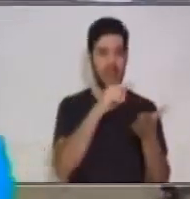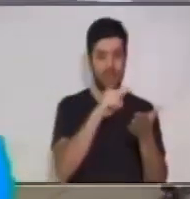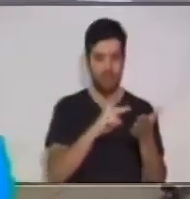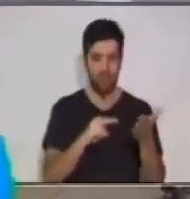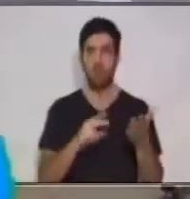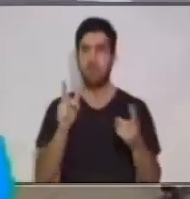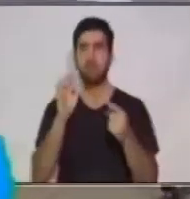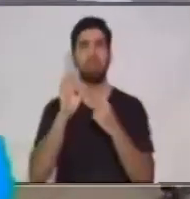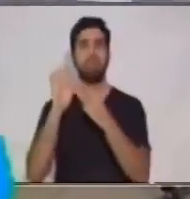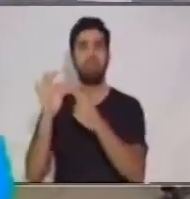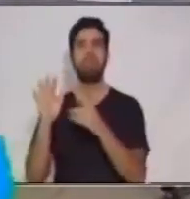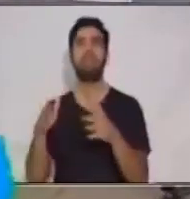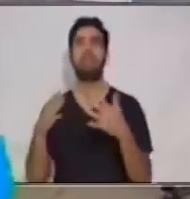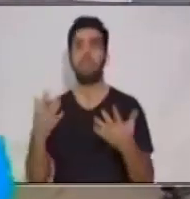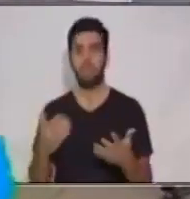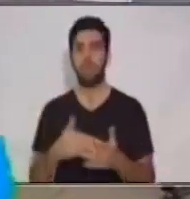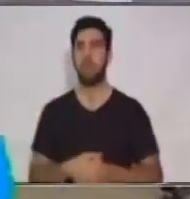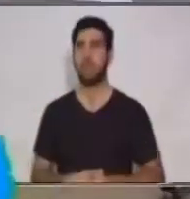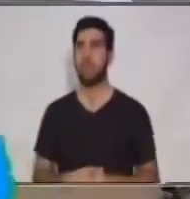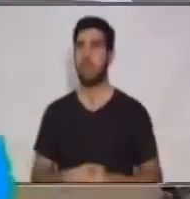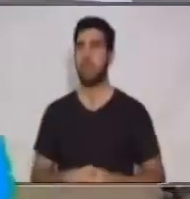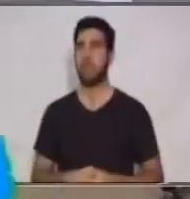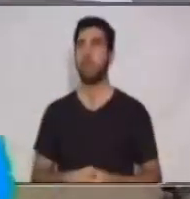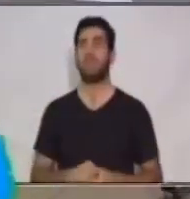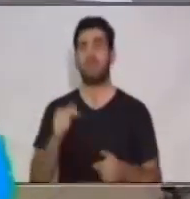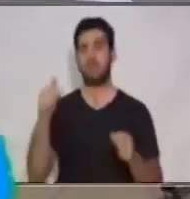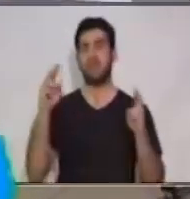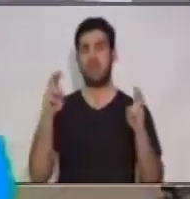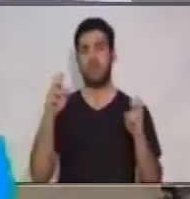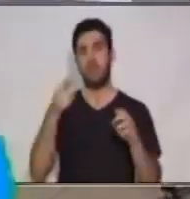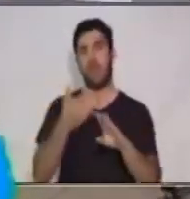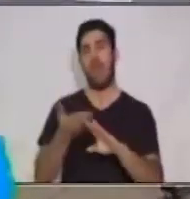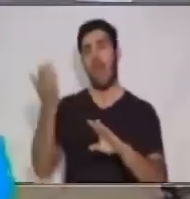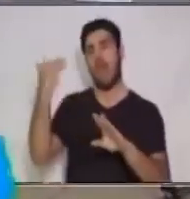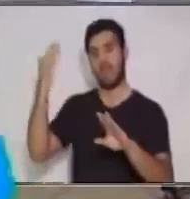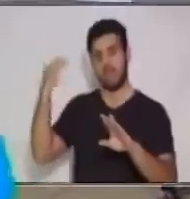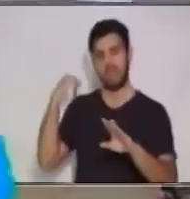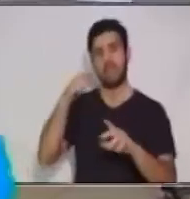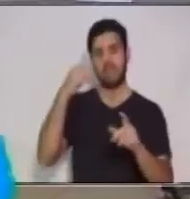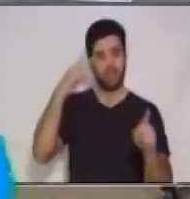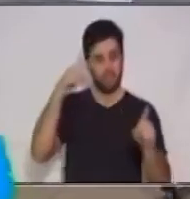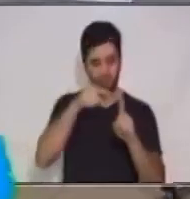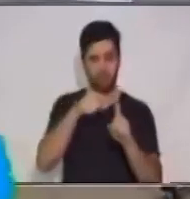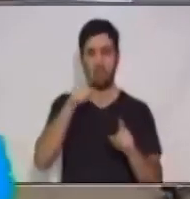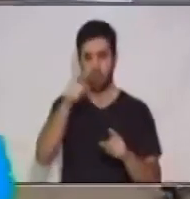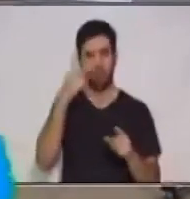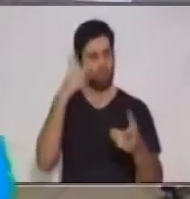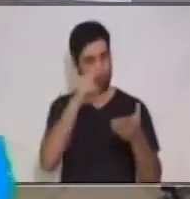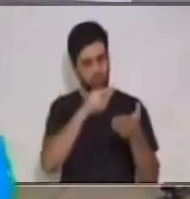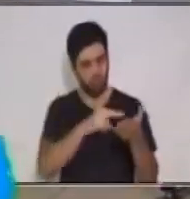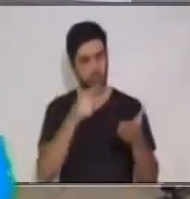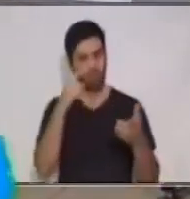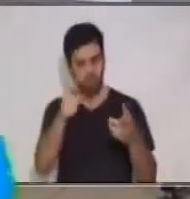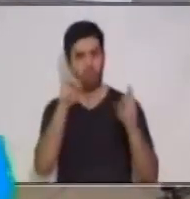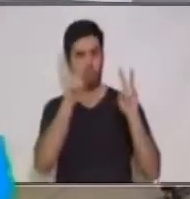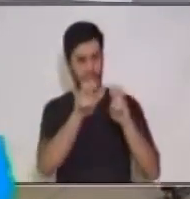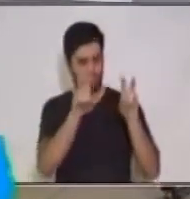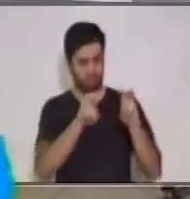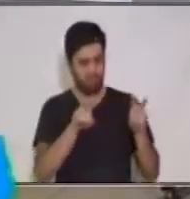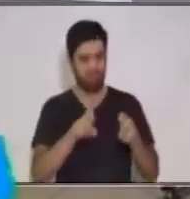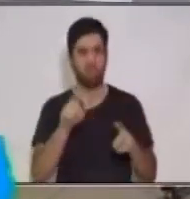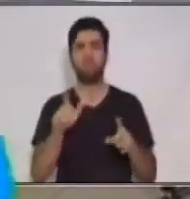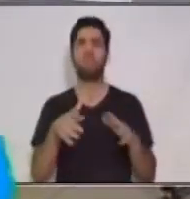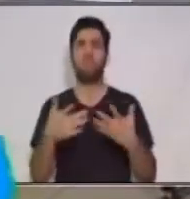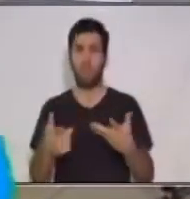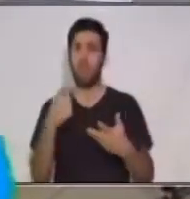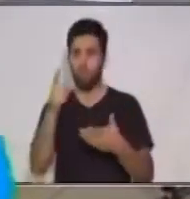hispanoamericana, específicamente la literatura precolombina. Entonces, tú vas a analizar los textos, vas